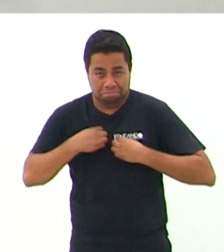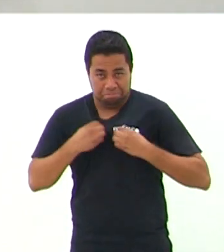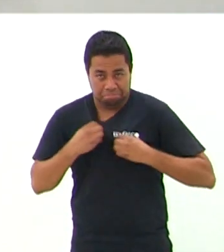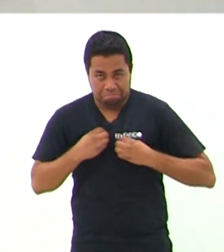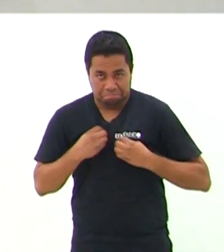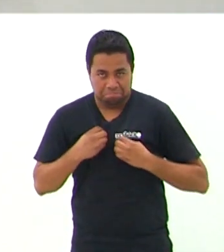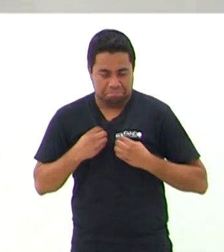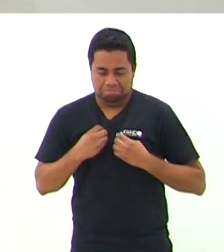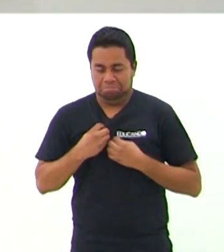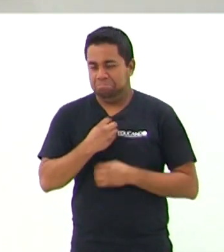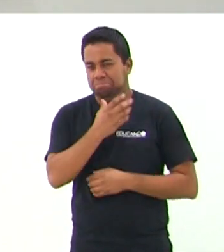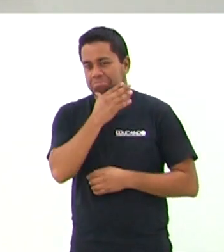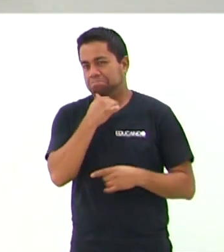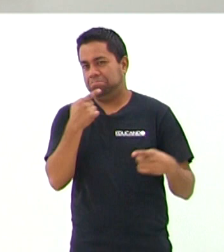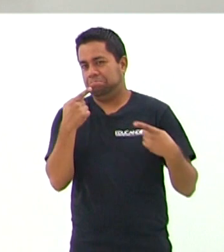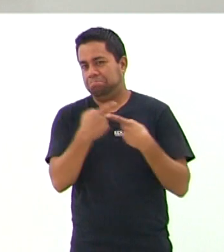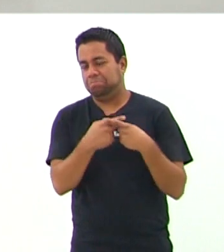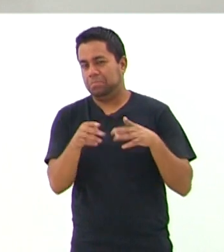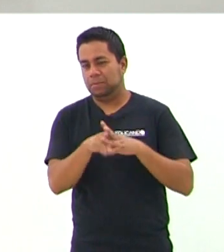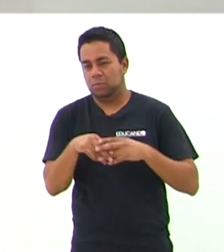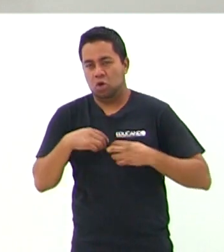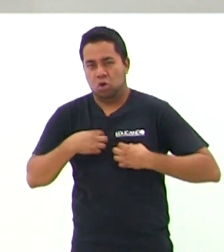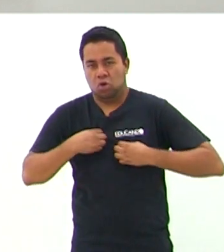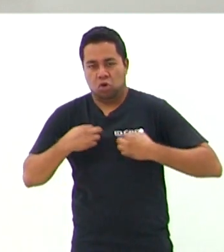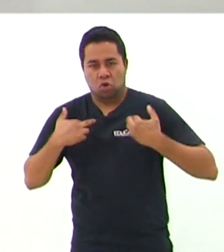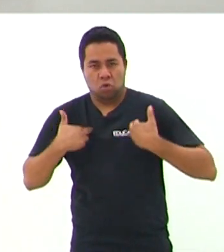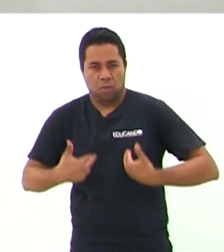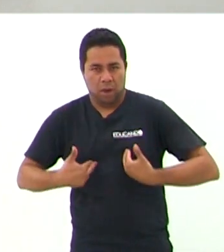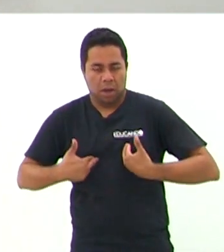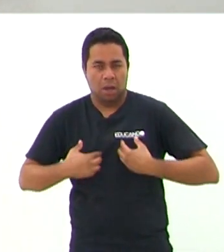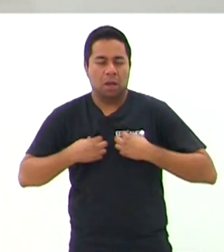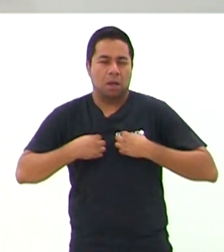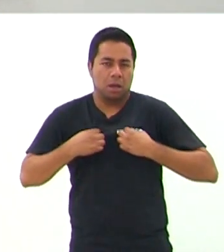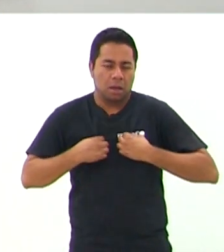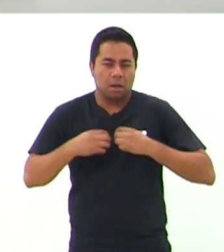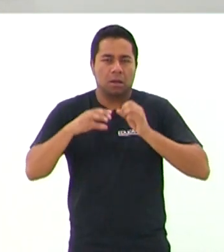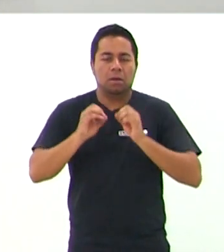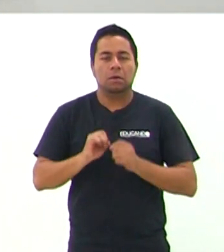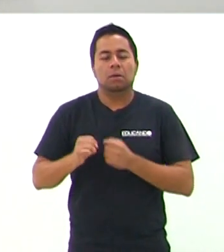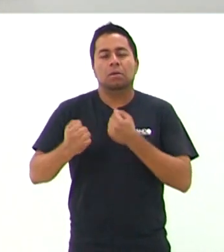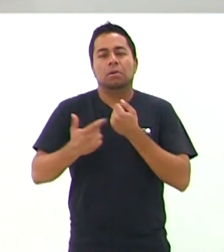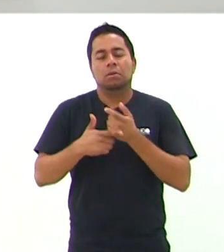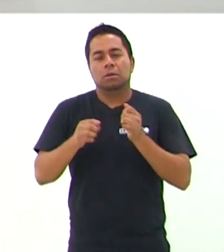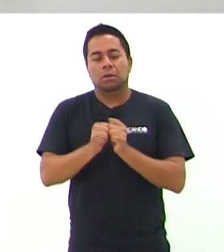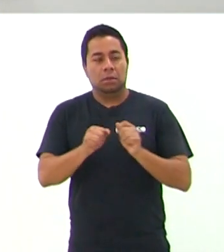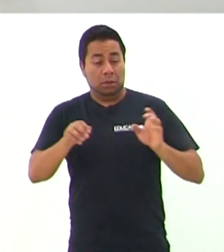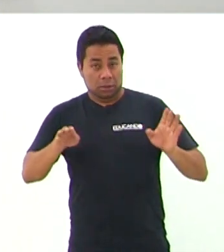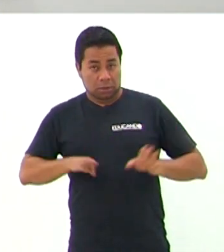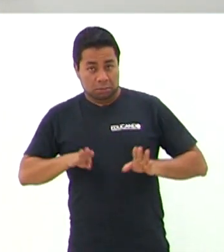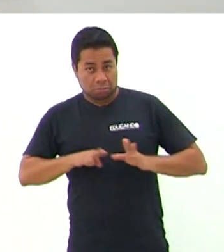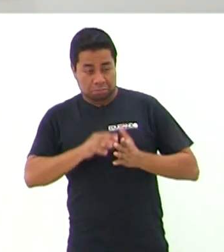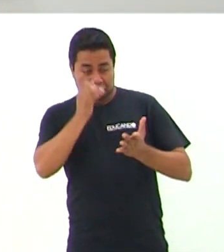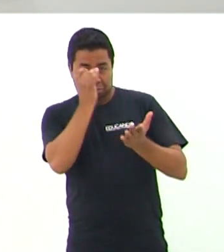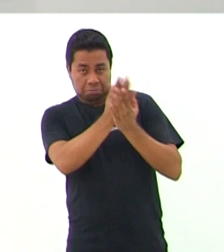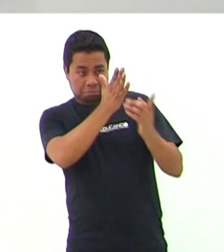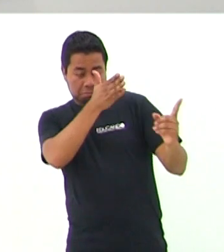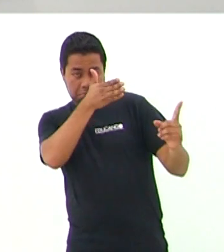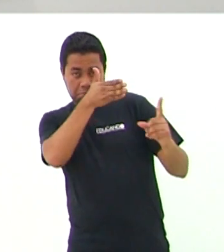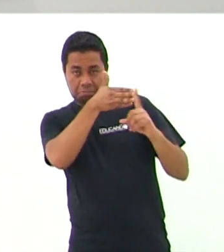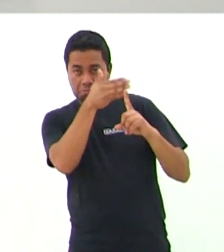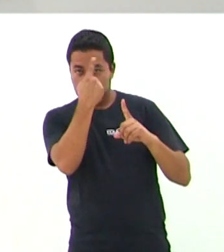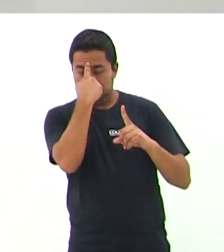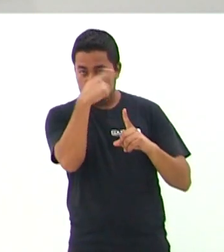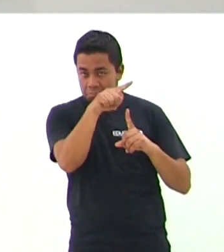porque estamos hablando de ropa o estamos también hablando de alguna característica específica